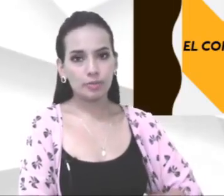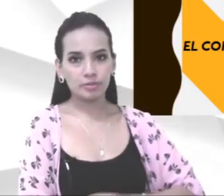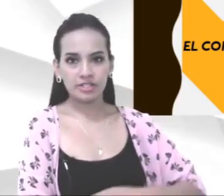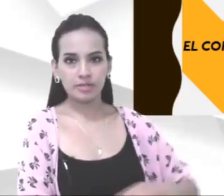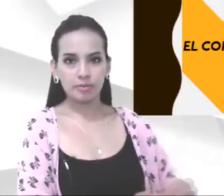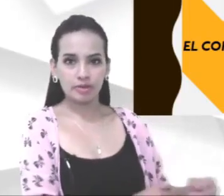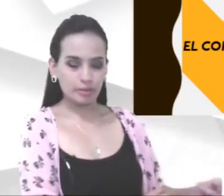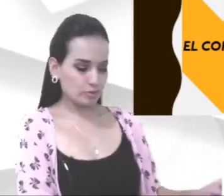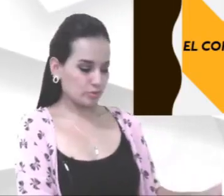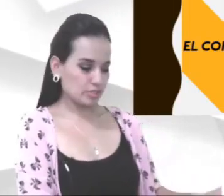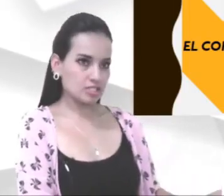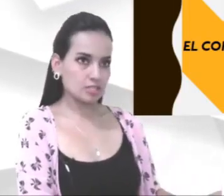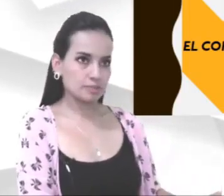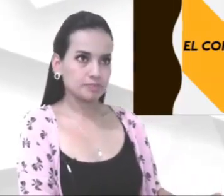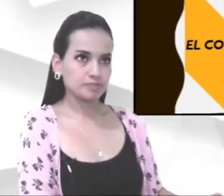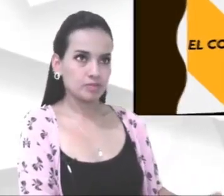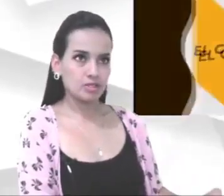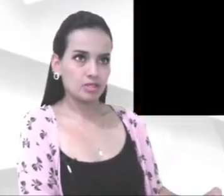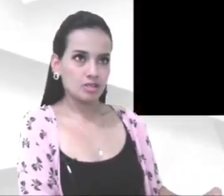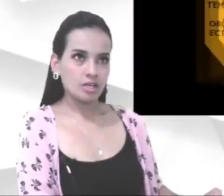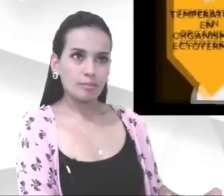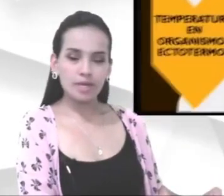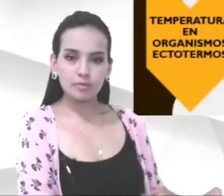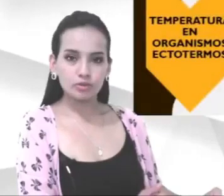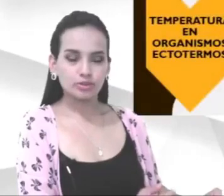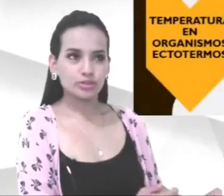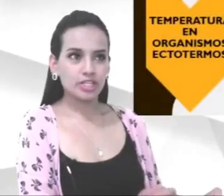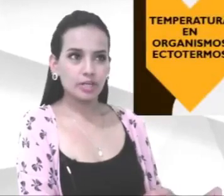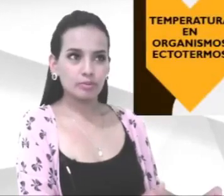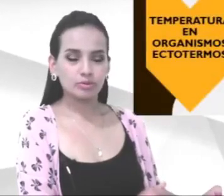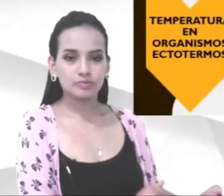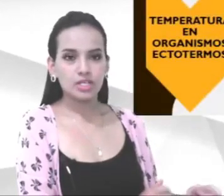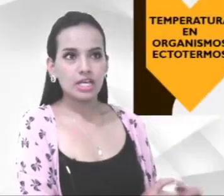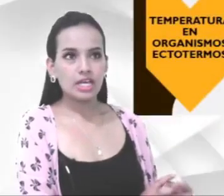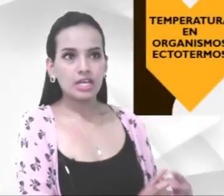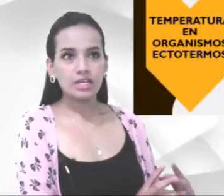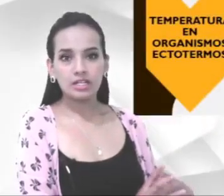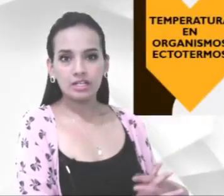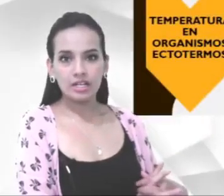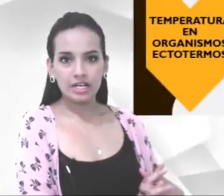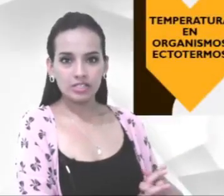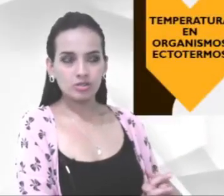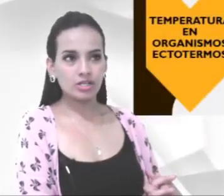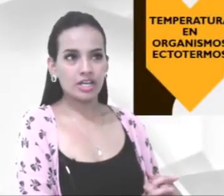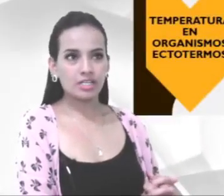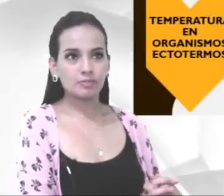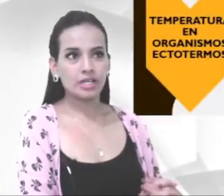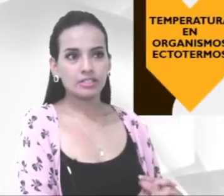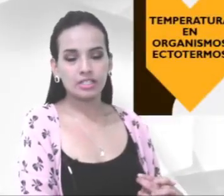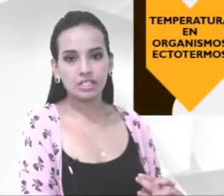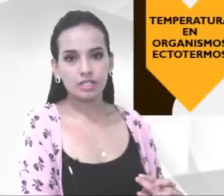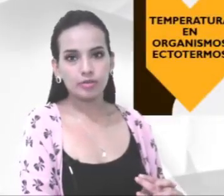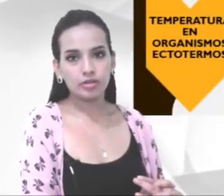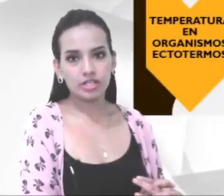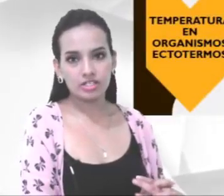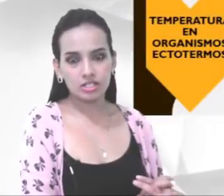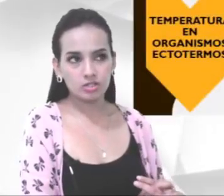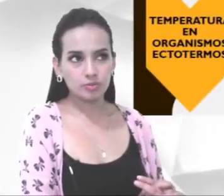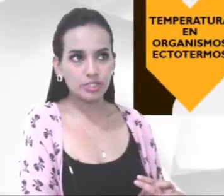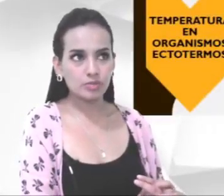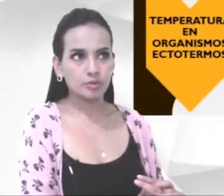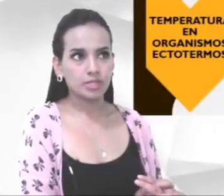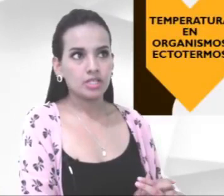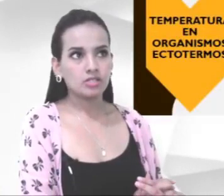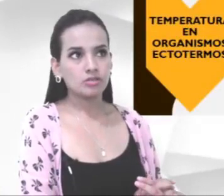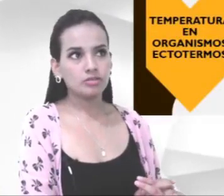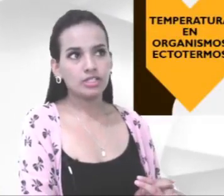que esto le permite poder reproducirse veamos otros ejemplos en el caso de las plantas tenemos lo que es el